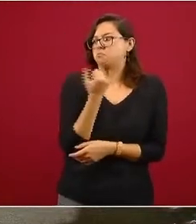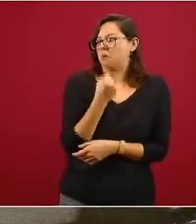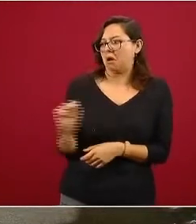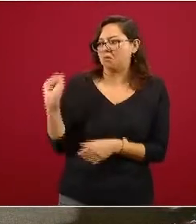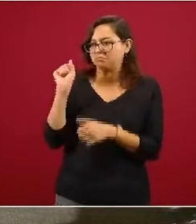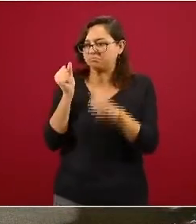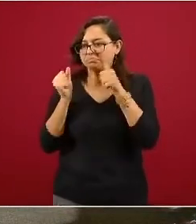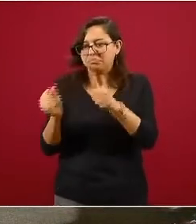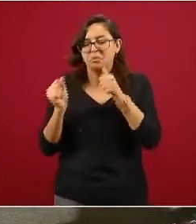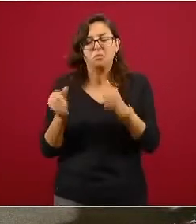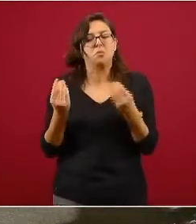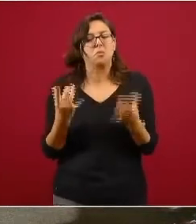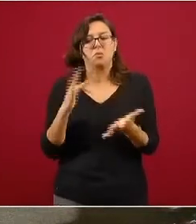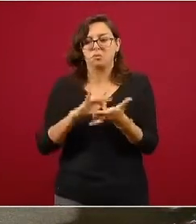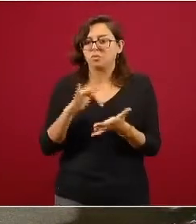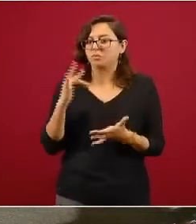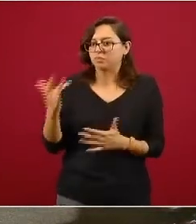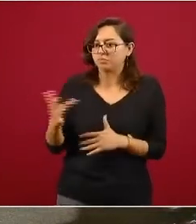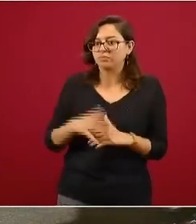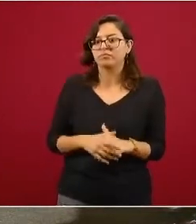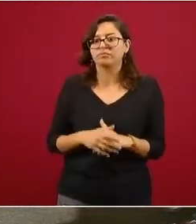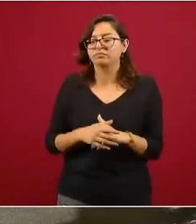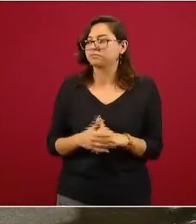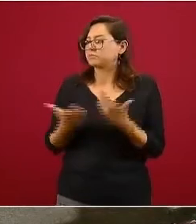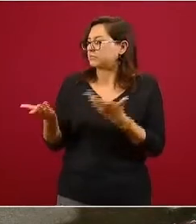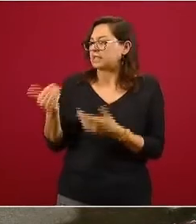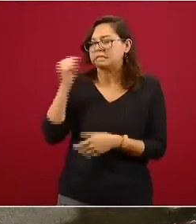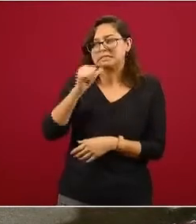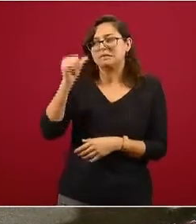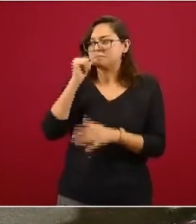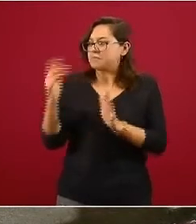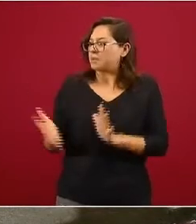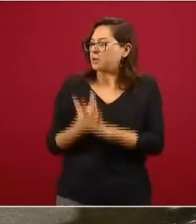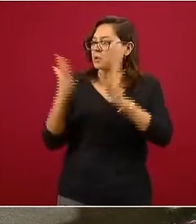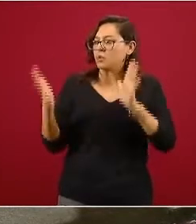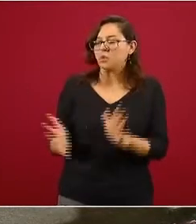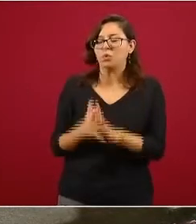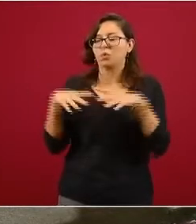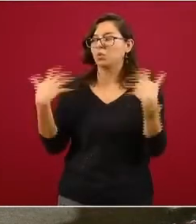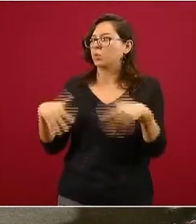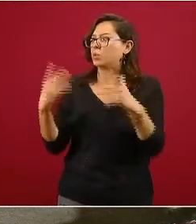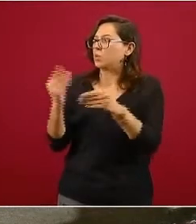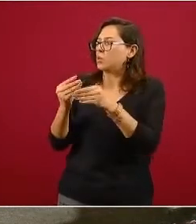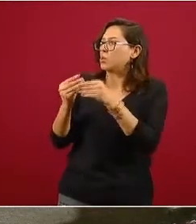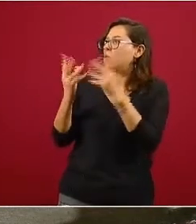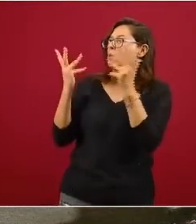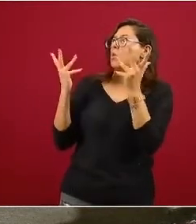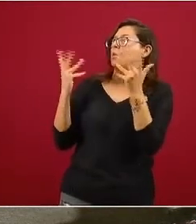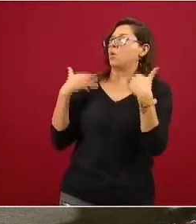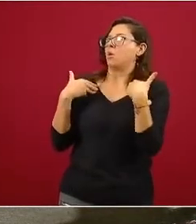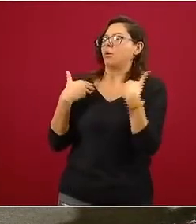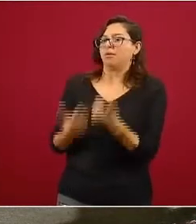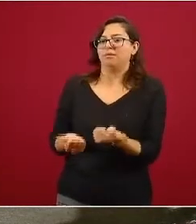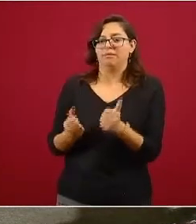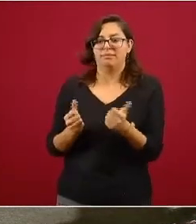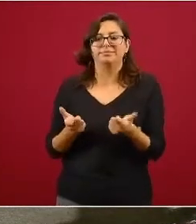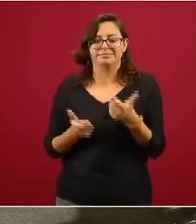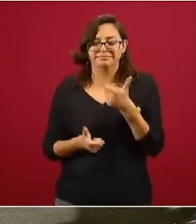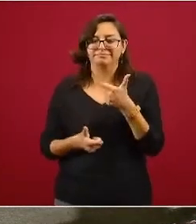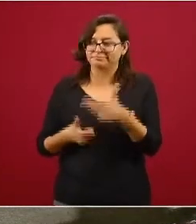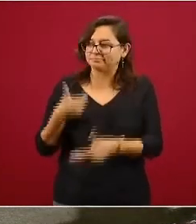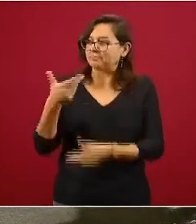campo. Agradecemos mucho la participación del doctor Sabiki, siempre nos ilumina, nos orienta mucho y le seguiremos